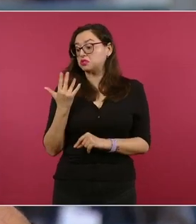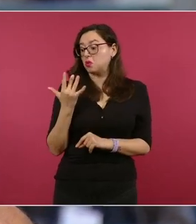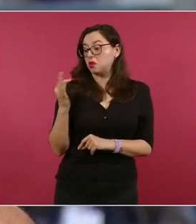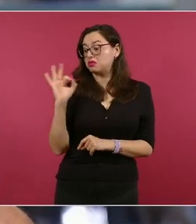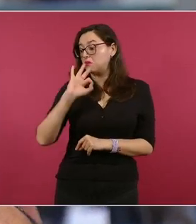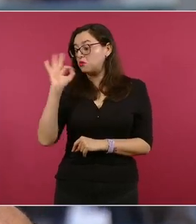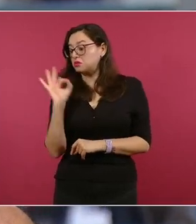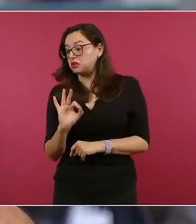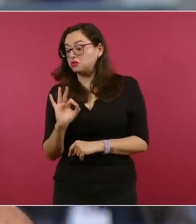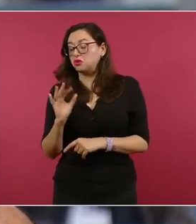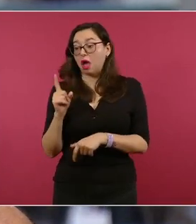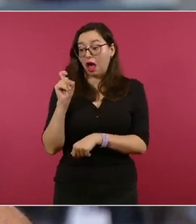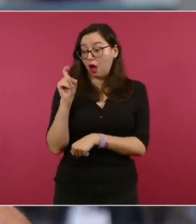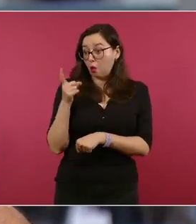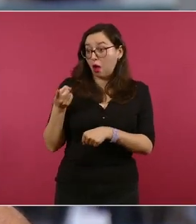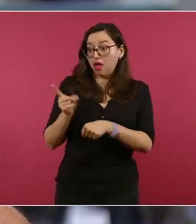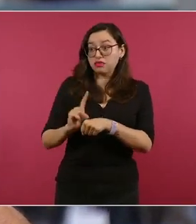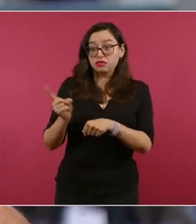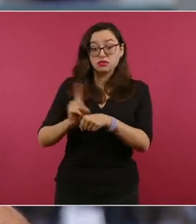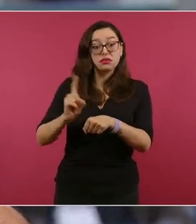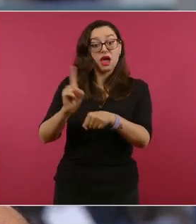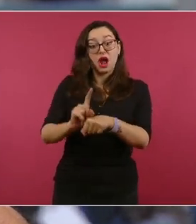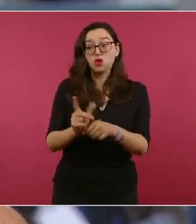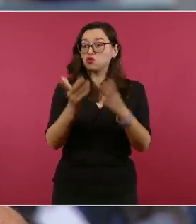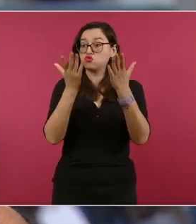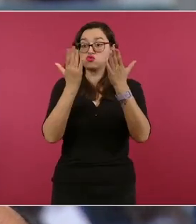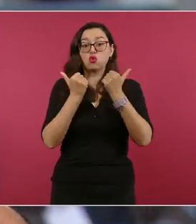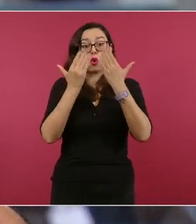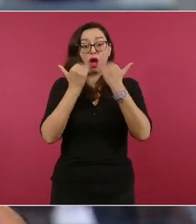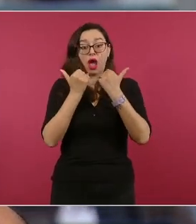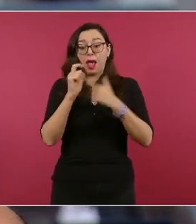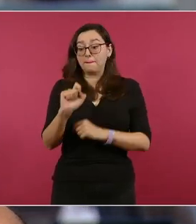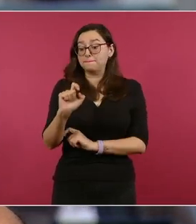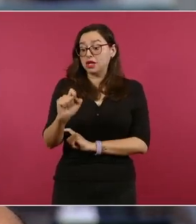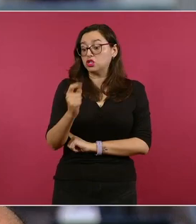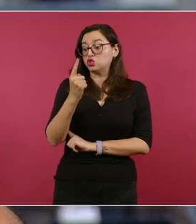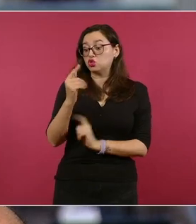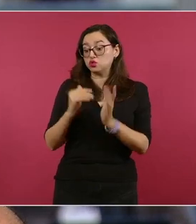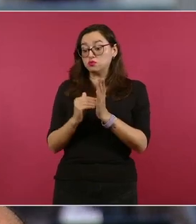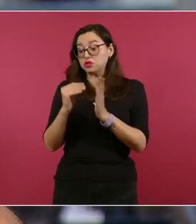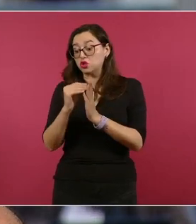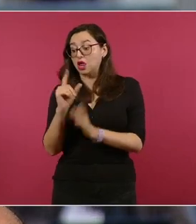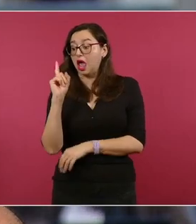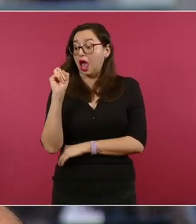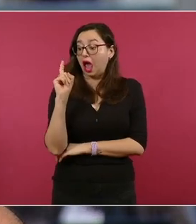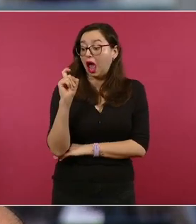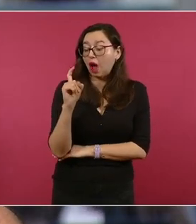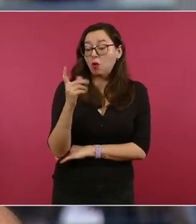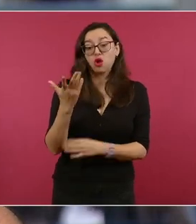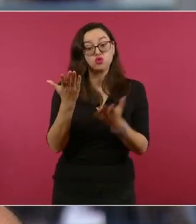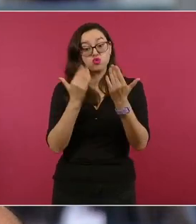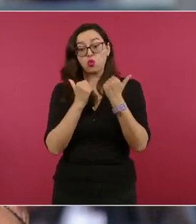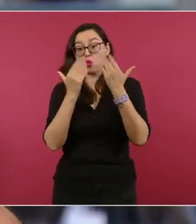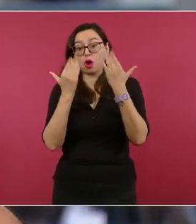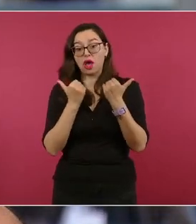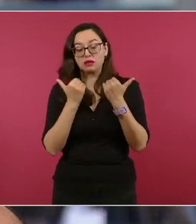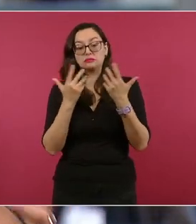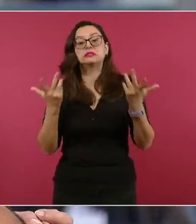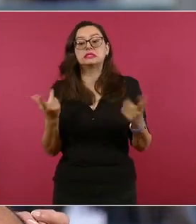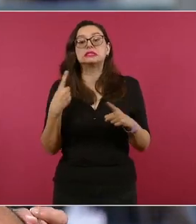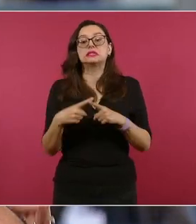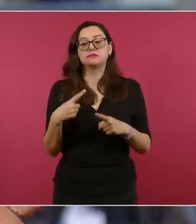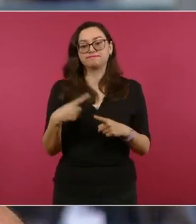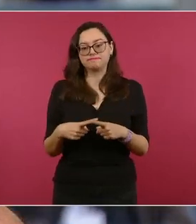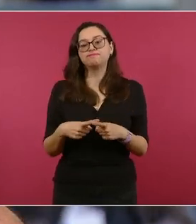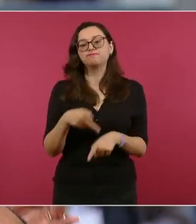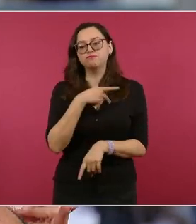los días. Según la INEGI, más de 21 millones de mexicanos no tienen acceso al agua todos los días. Y estas poblaciones son las poblaciones